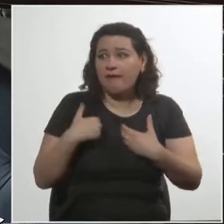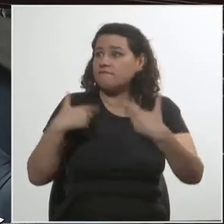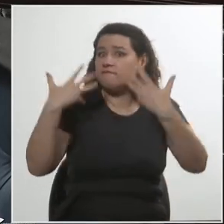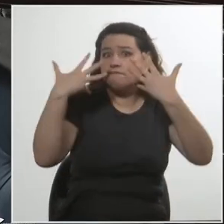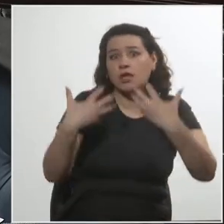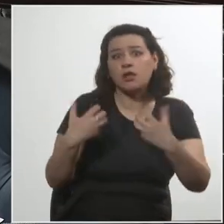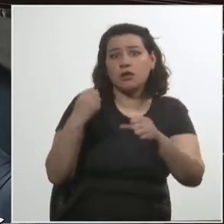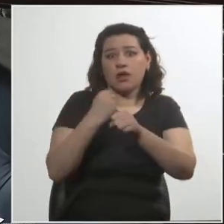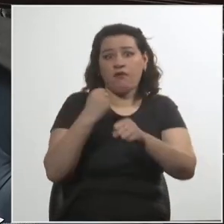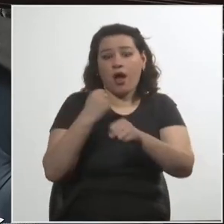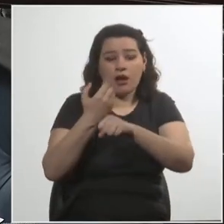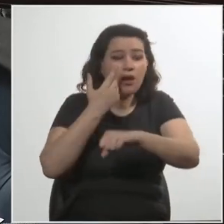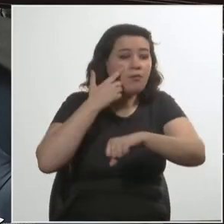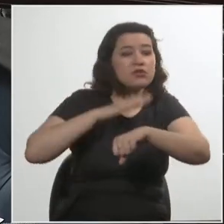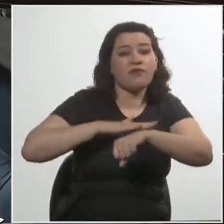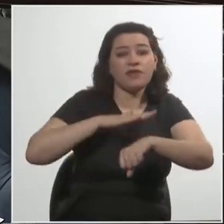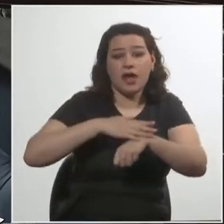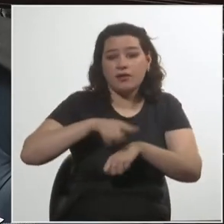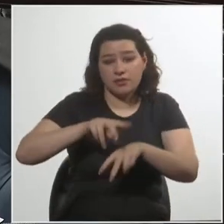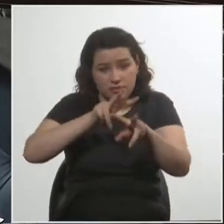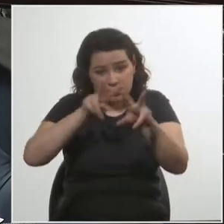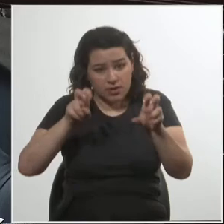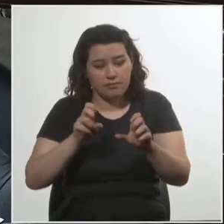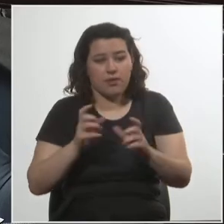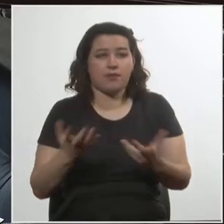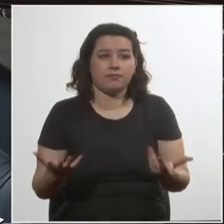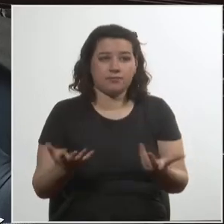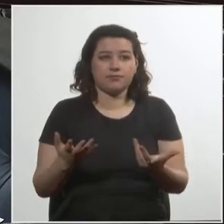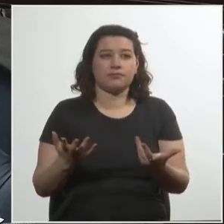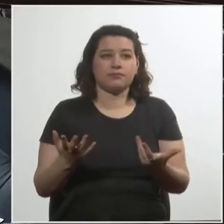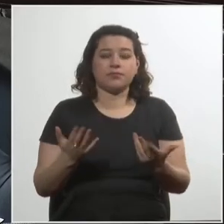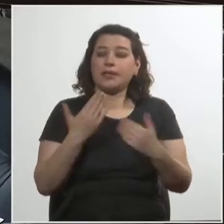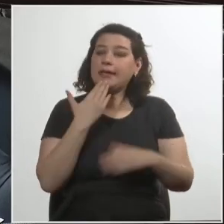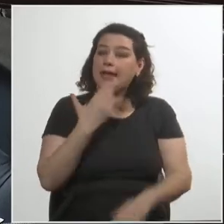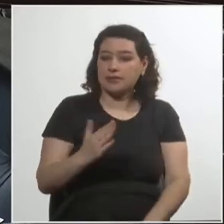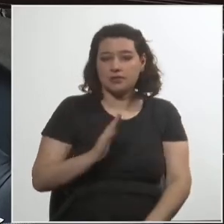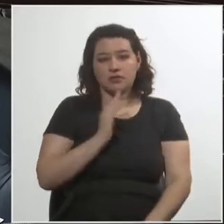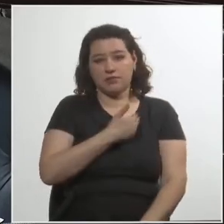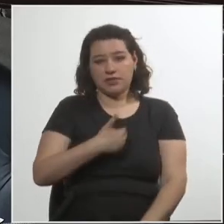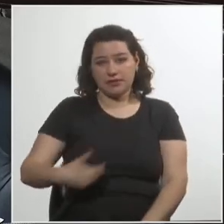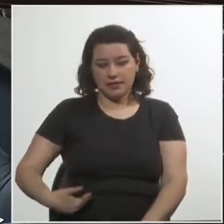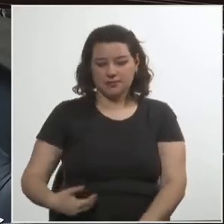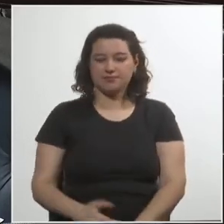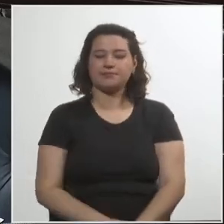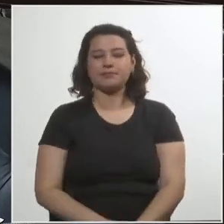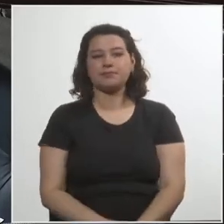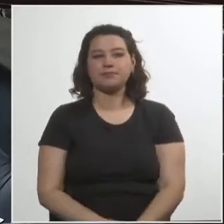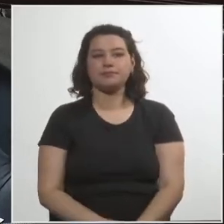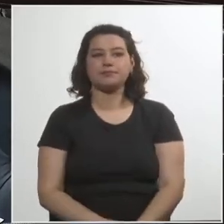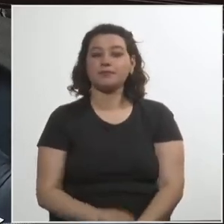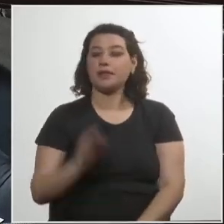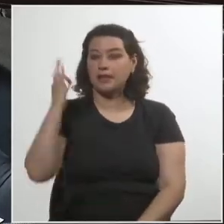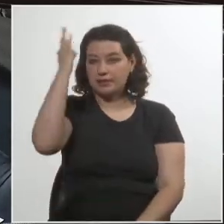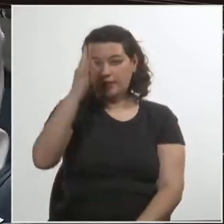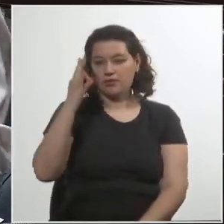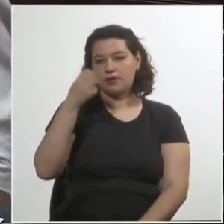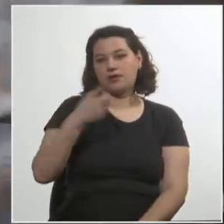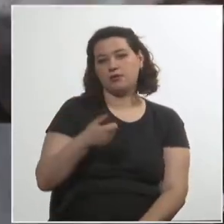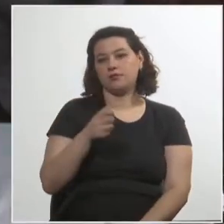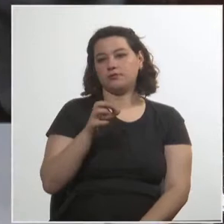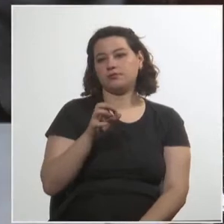con responsabilidad este tema como corresponde gracias señora presidenta senadora